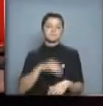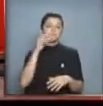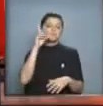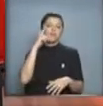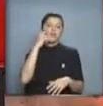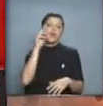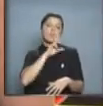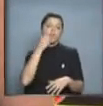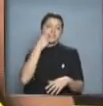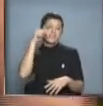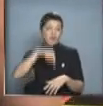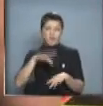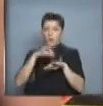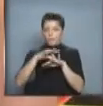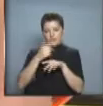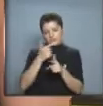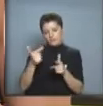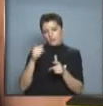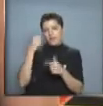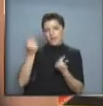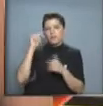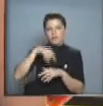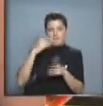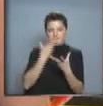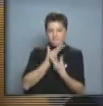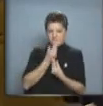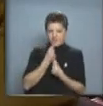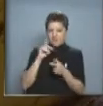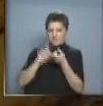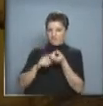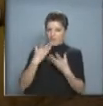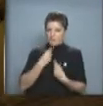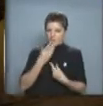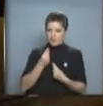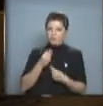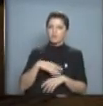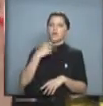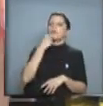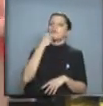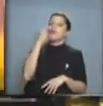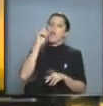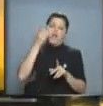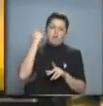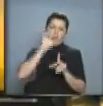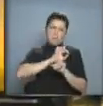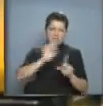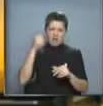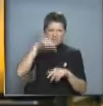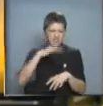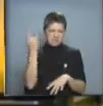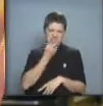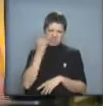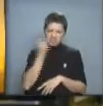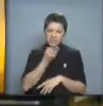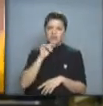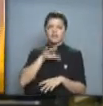no hay herida, hoy no hay compromiso, entonces obviamente más temor lo vas a tener. Antes tampoco, pero todo hipocresía. Casamiento es en casamiento, o sea, te casas y